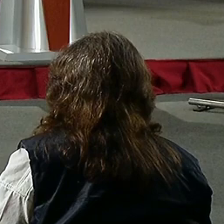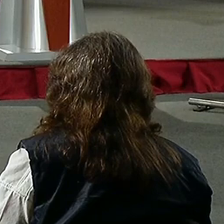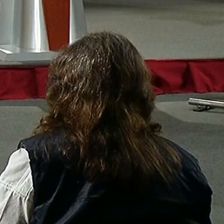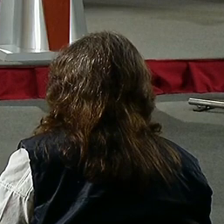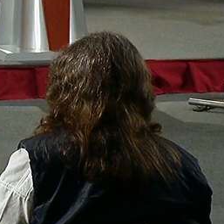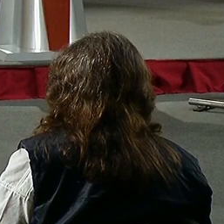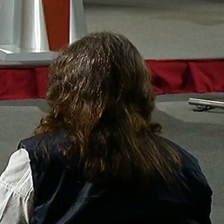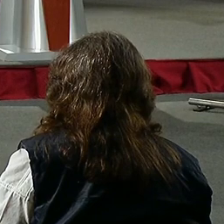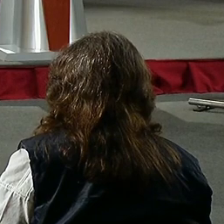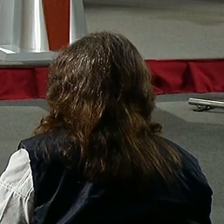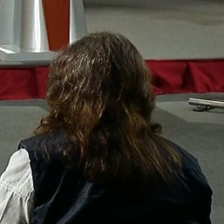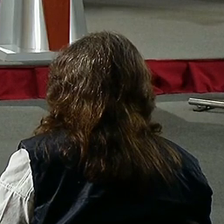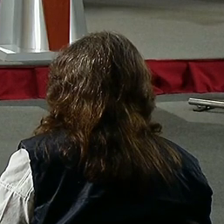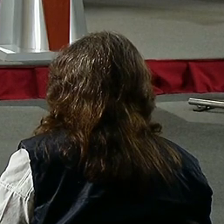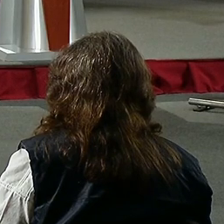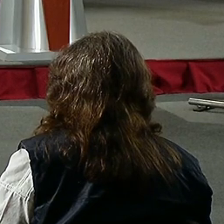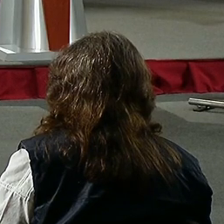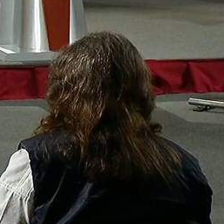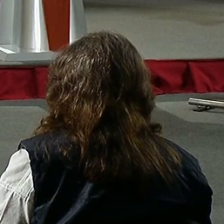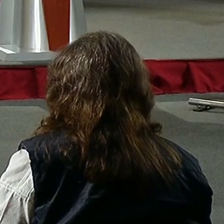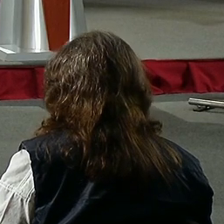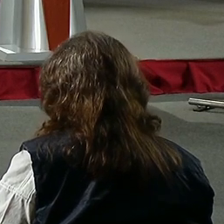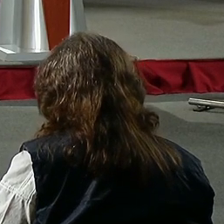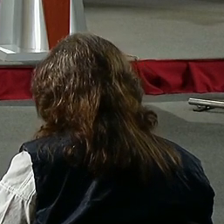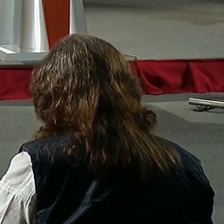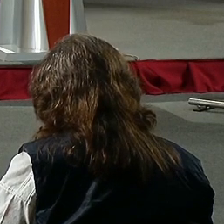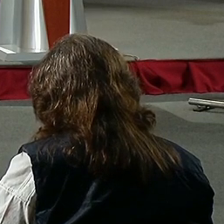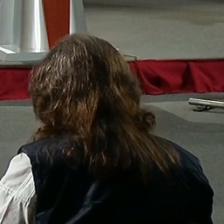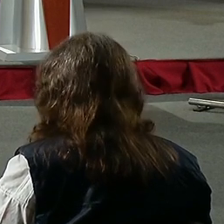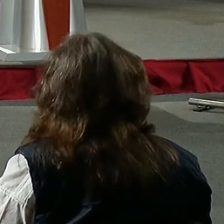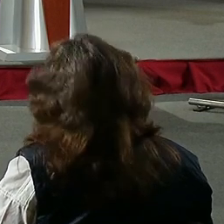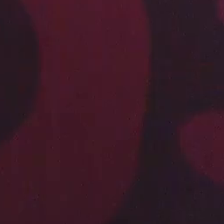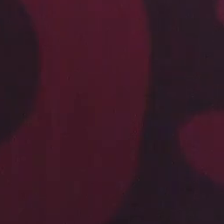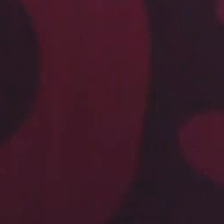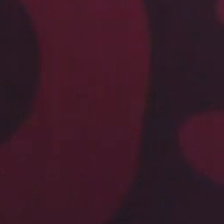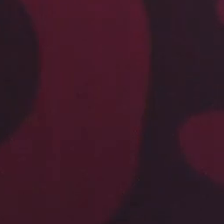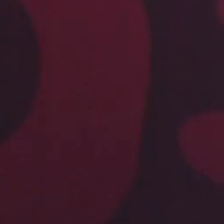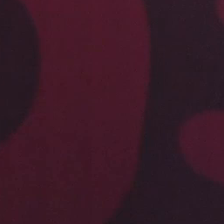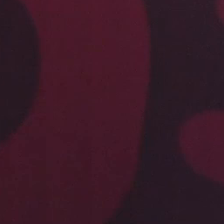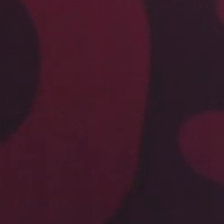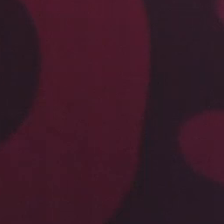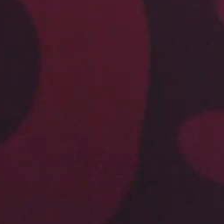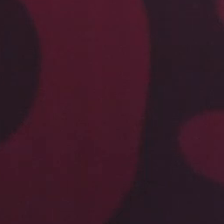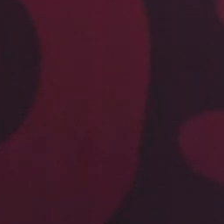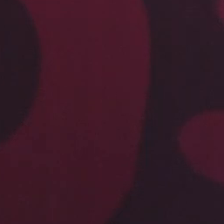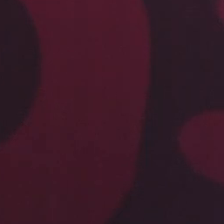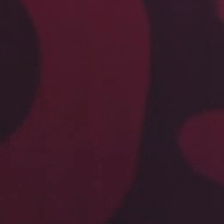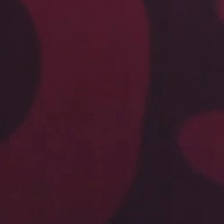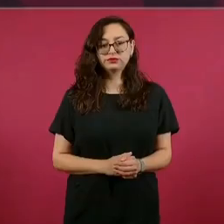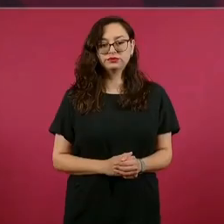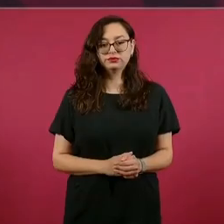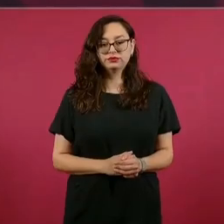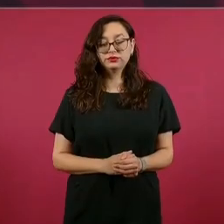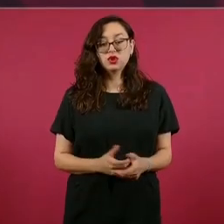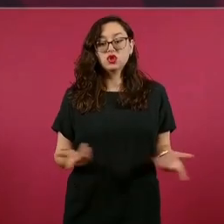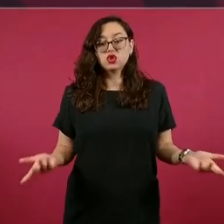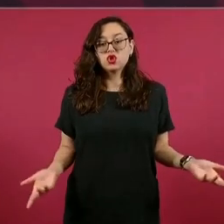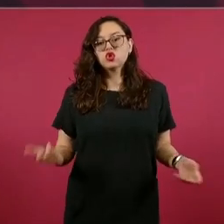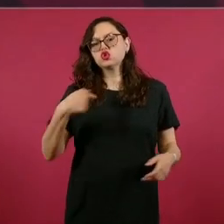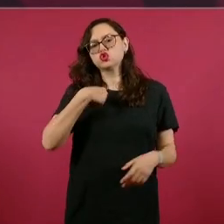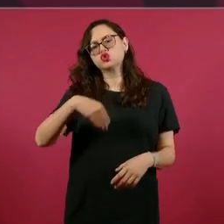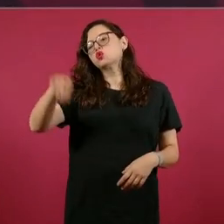yo considero que cualquiera que sea el resultado, quien gane la elección en Estados Unidos, va a